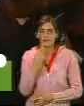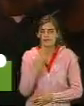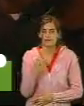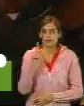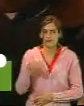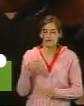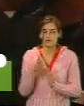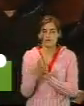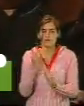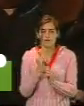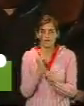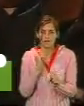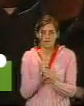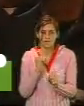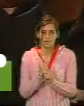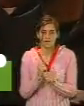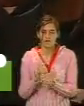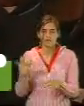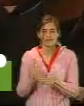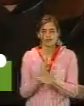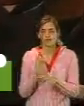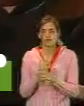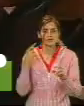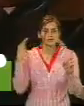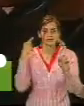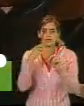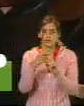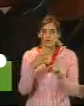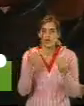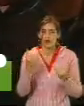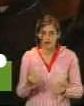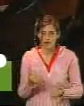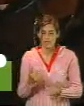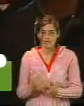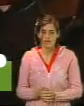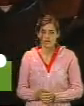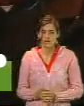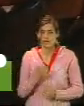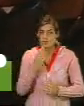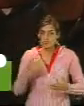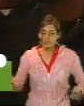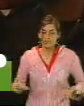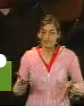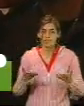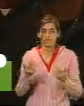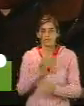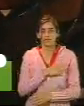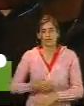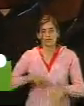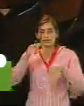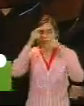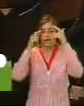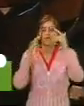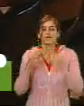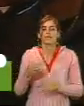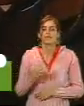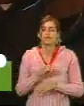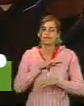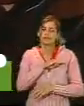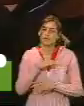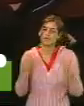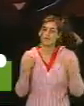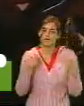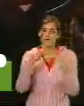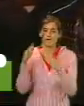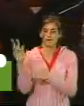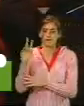comentario de los trabajadores en función de este objetivo que nos ha impulsado el presidente Chávez, la gran misión Vivienda Venezuela. Mientras